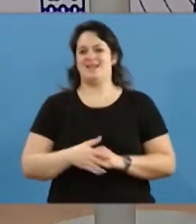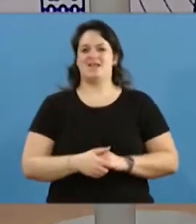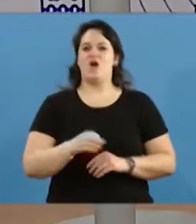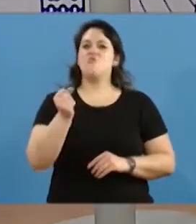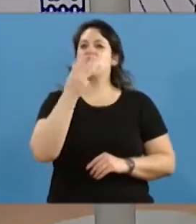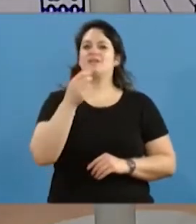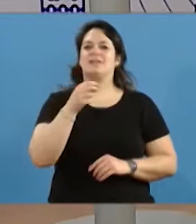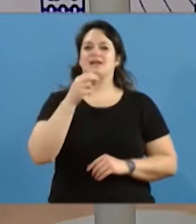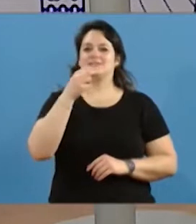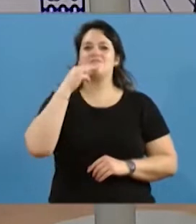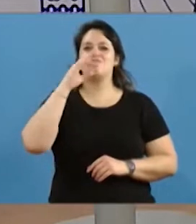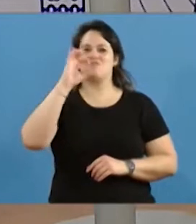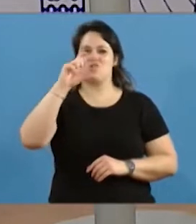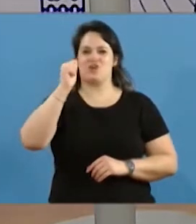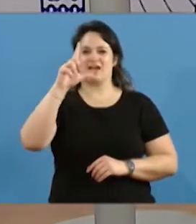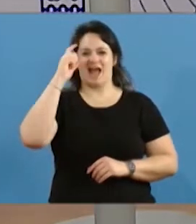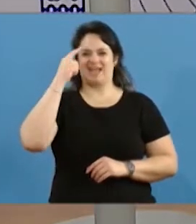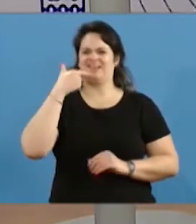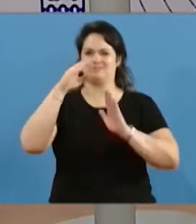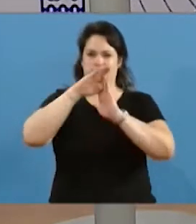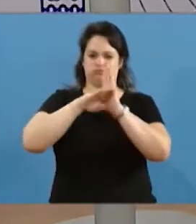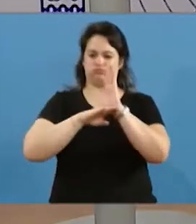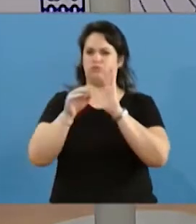¿Cuántas vocales hay en un texto?